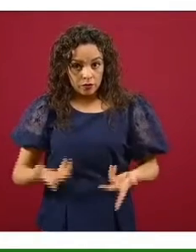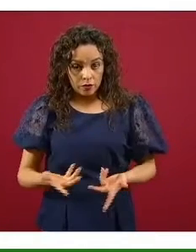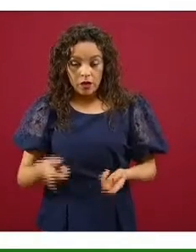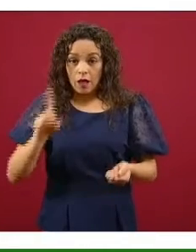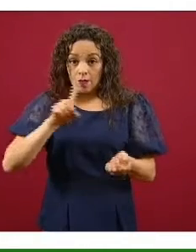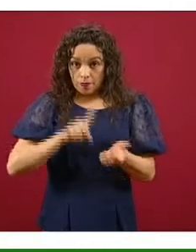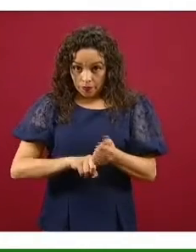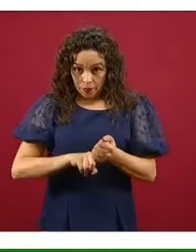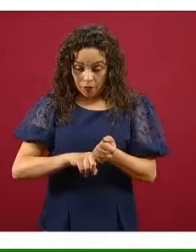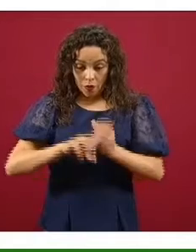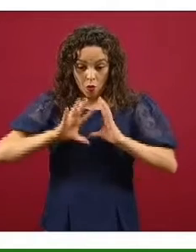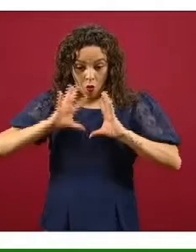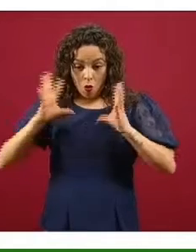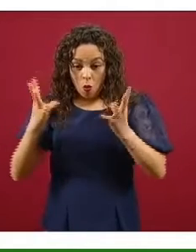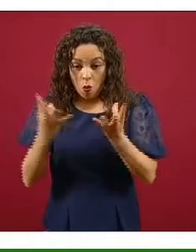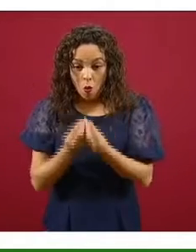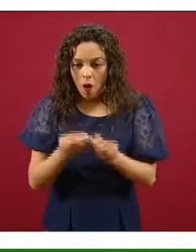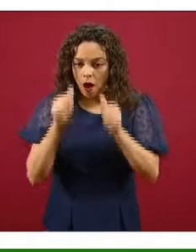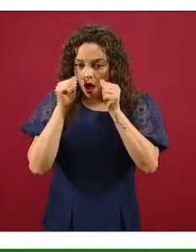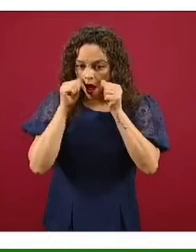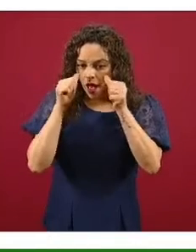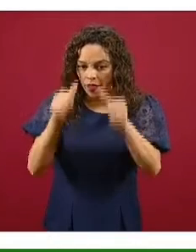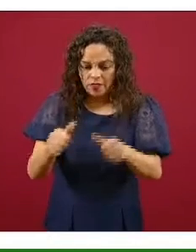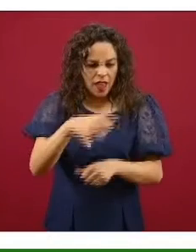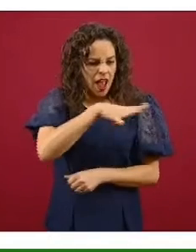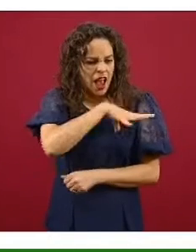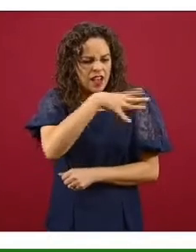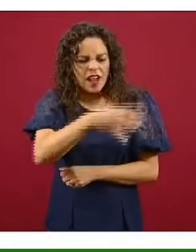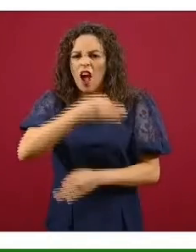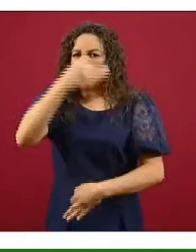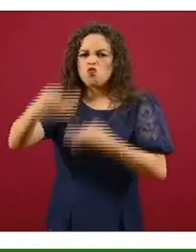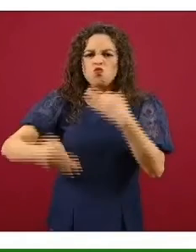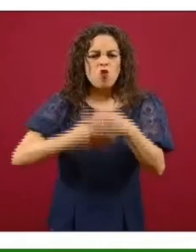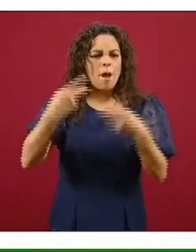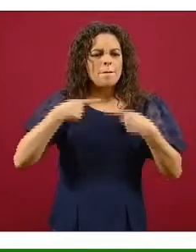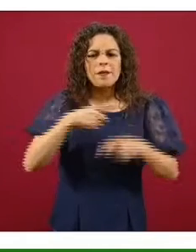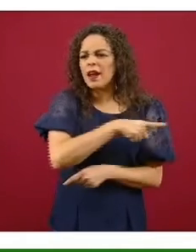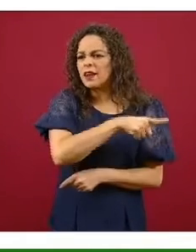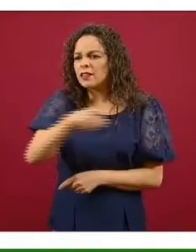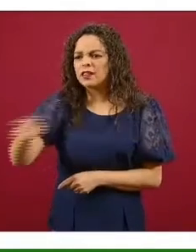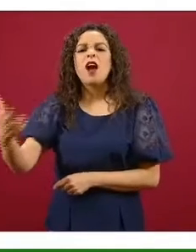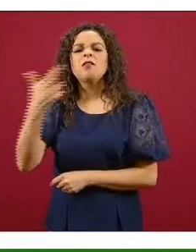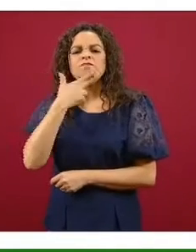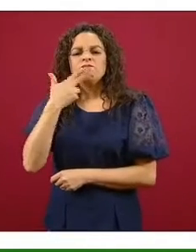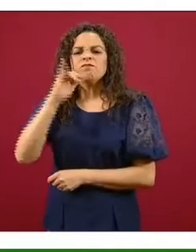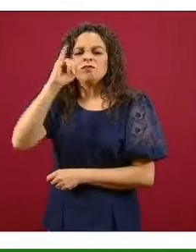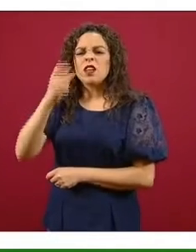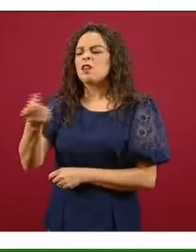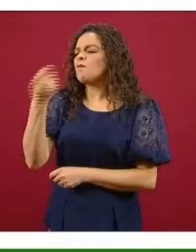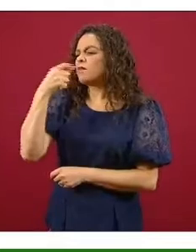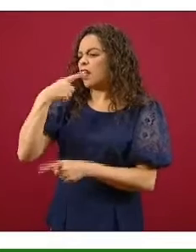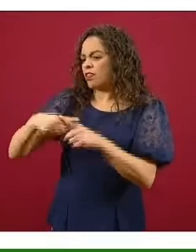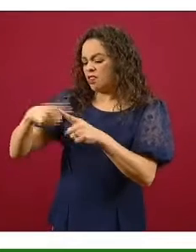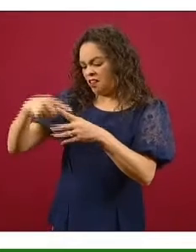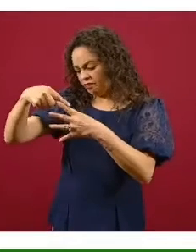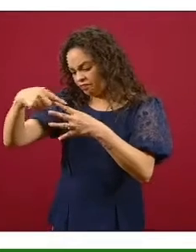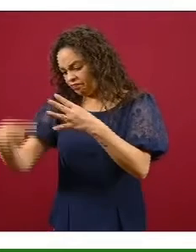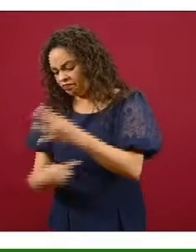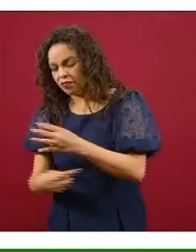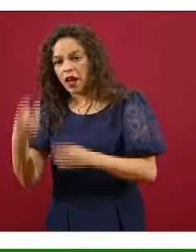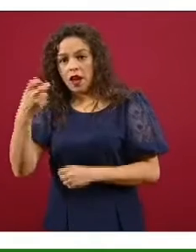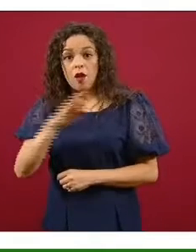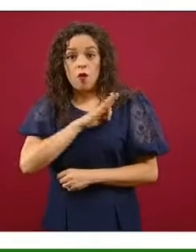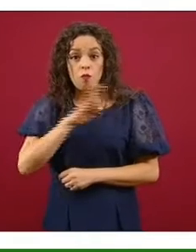atención generalizados y decir para todos sirven esta serie de cóctel y con esto vamos a mejorar, porque